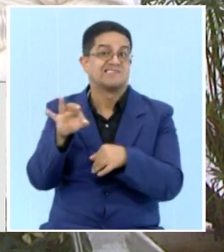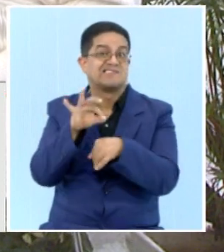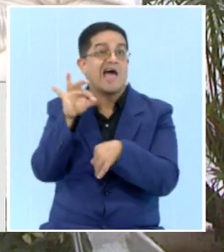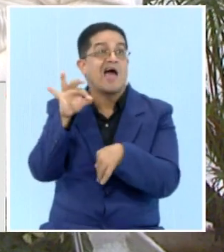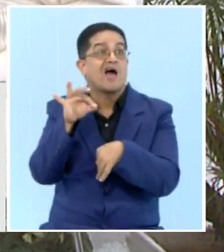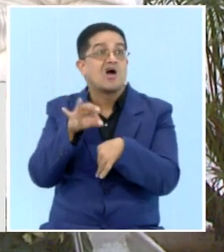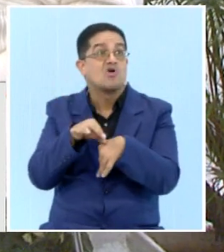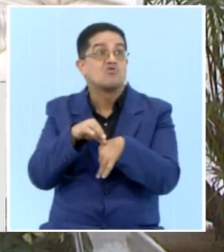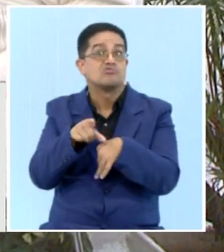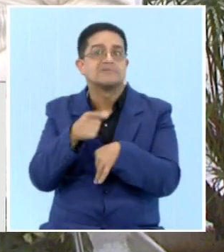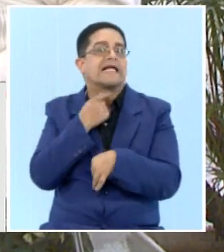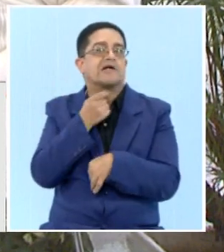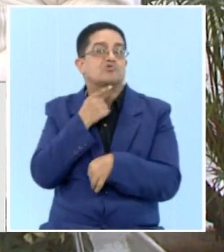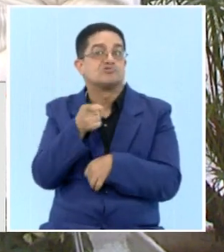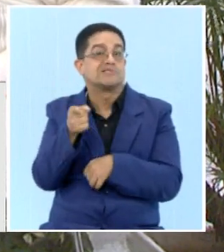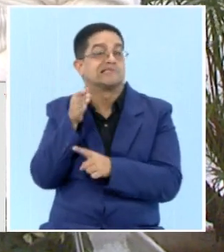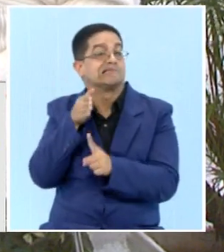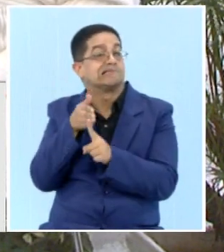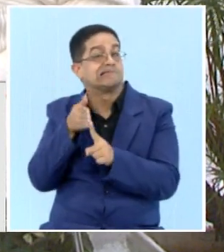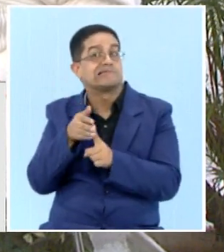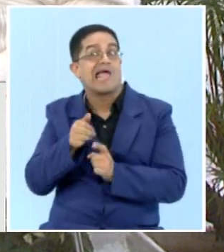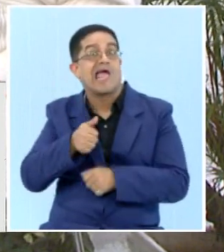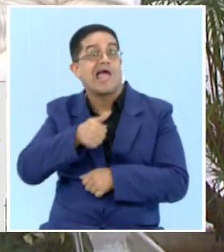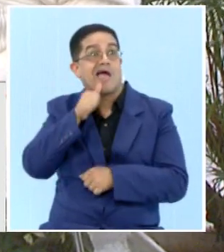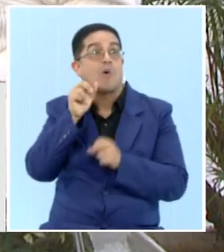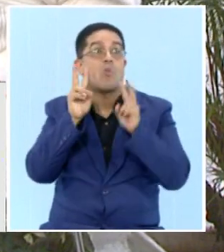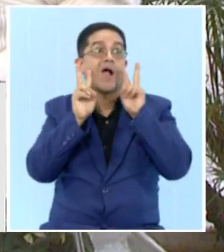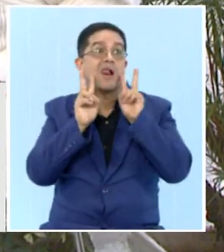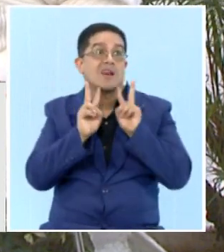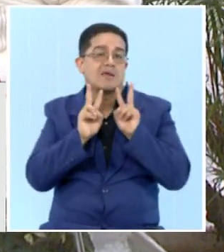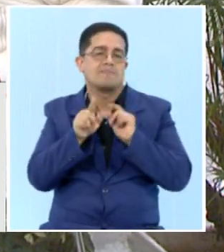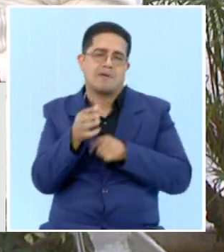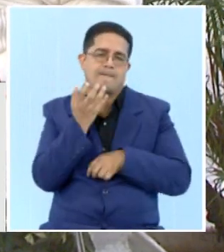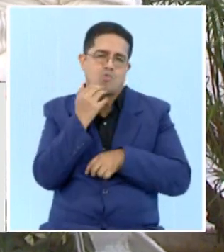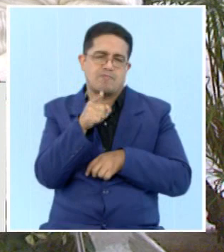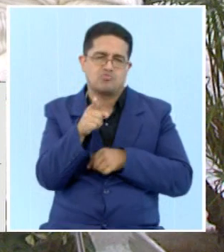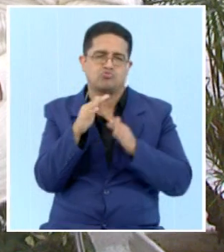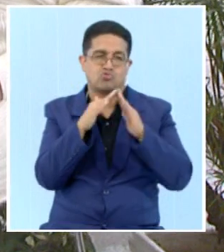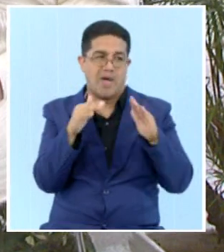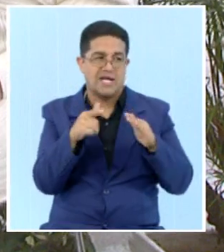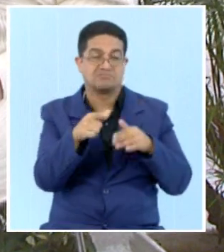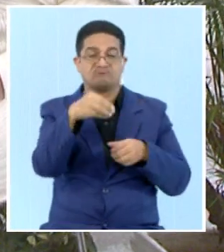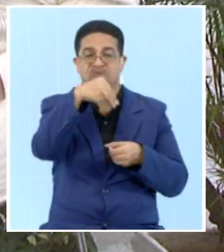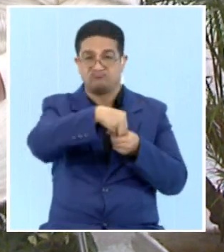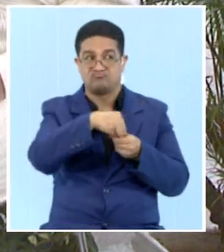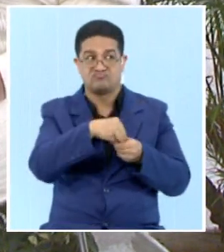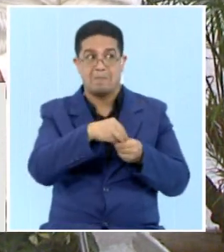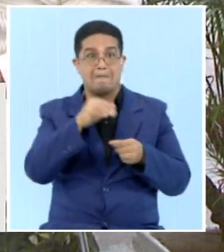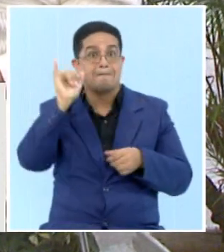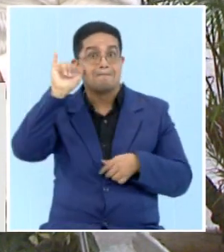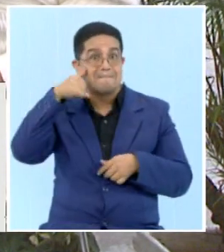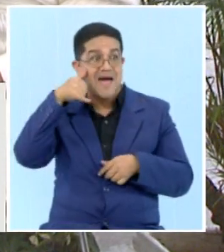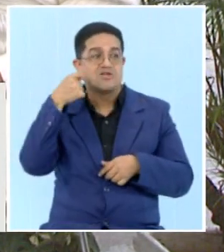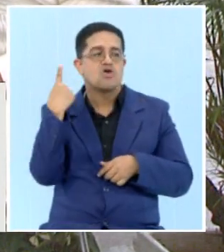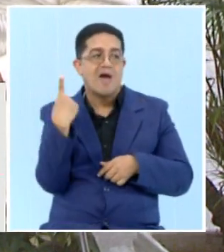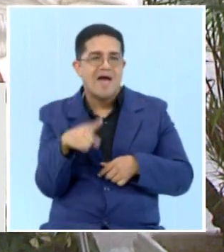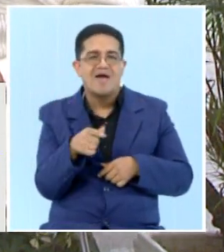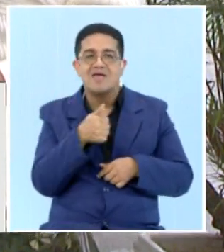predilectos por el agua limpia, Sí. así que si usted tiene, por ejemplo, en su baño agua recogida porque no